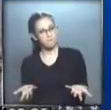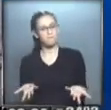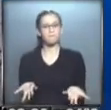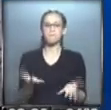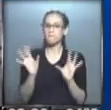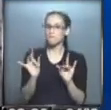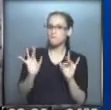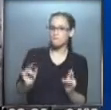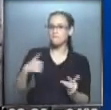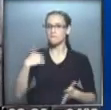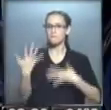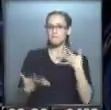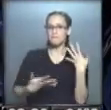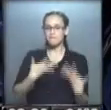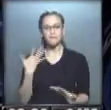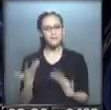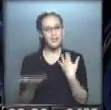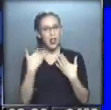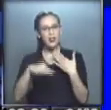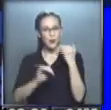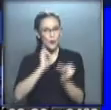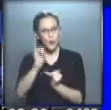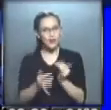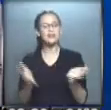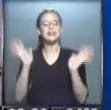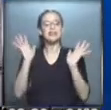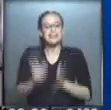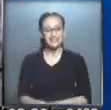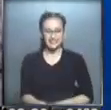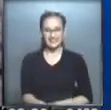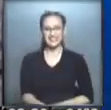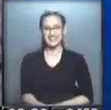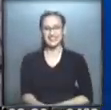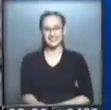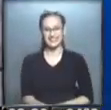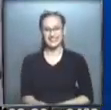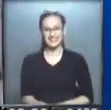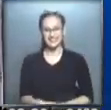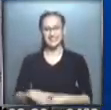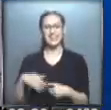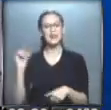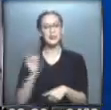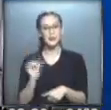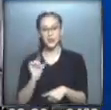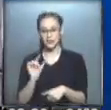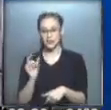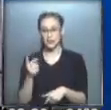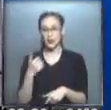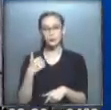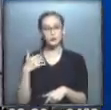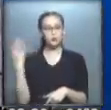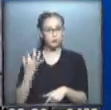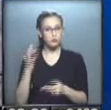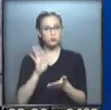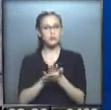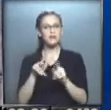Su verdadero nombre es Esteban Mañani, ¿no? Eso dicen. Bueno, en minutos entonces esta maravillosa columna de